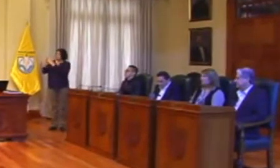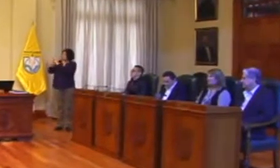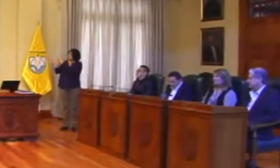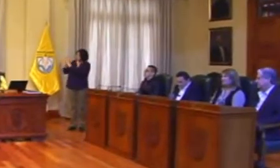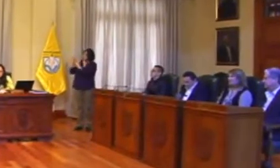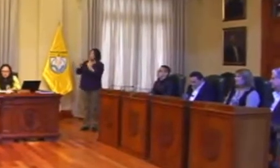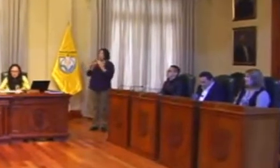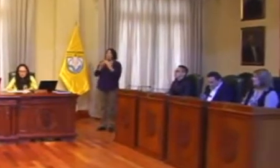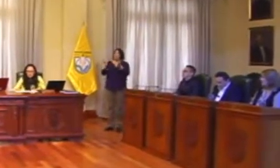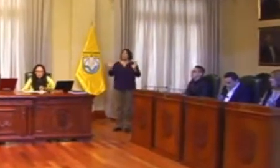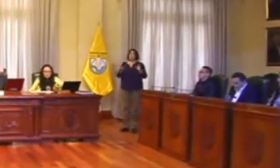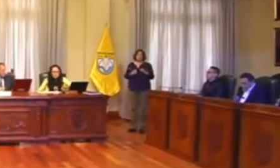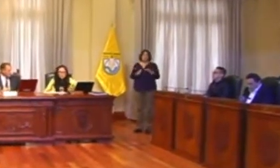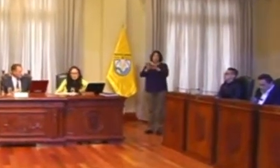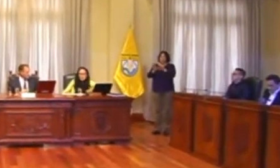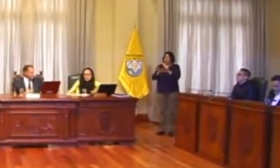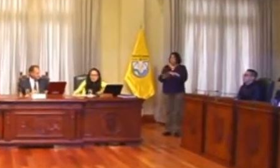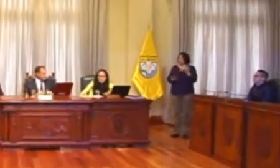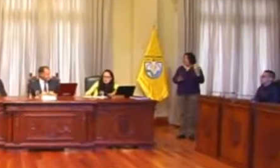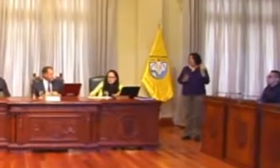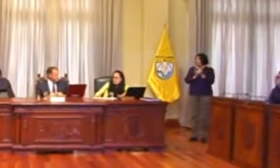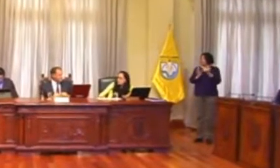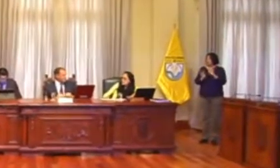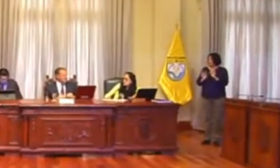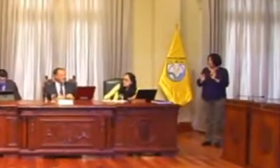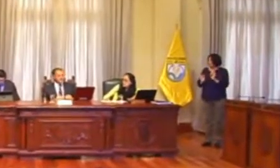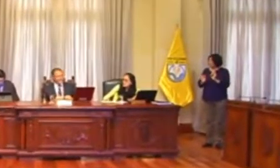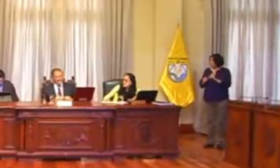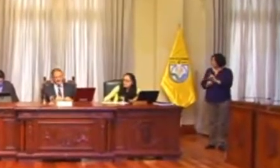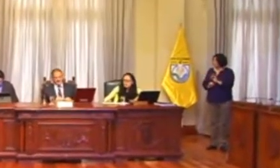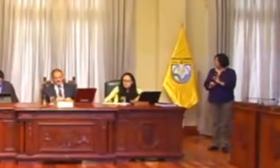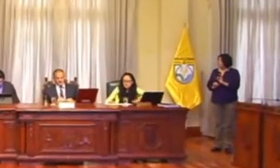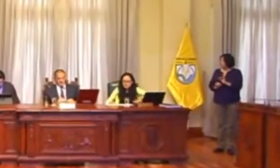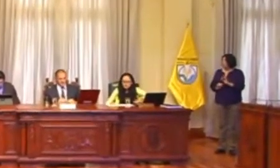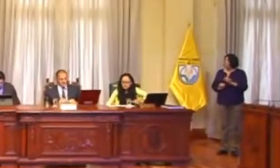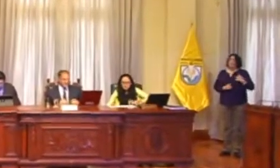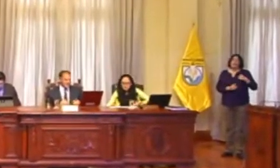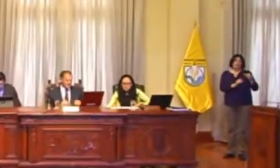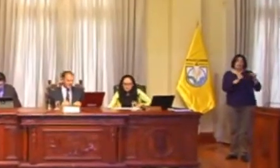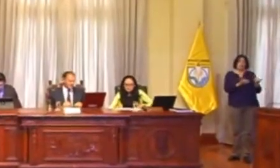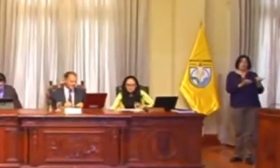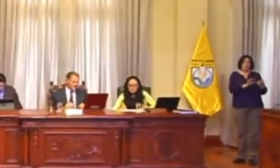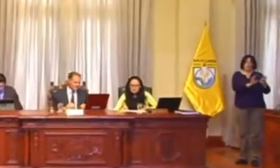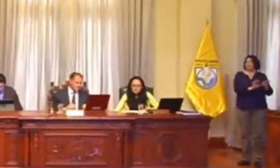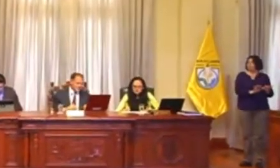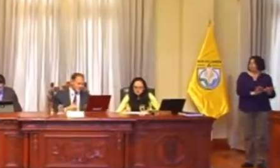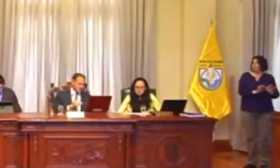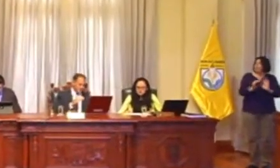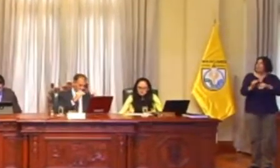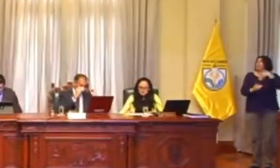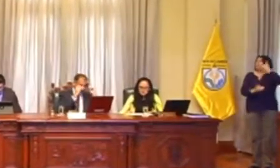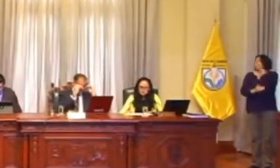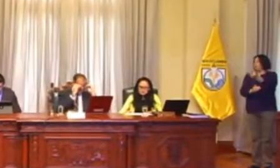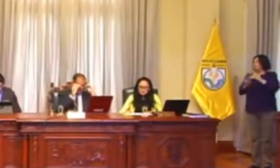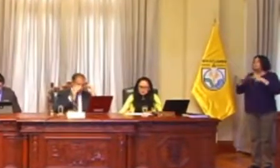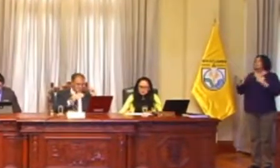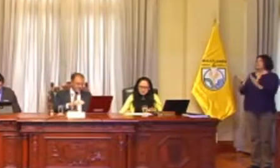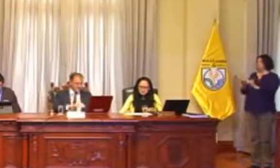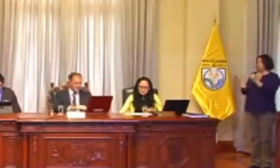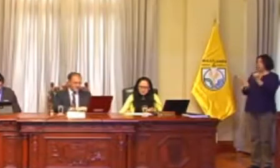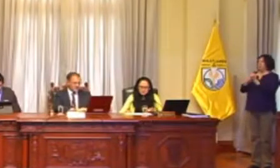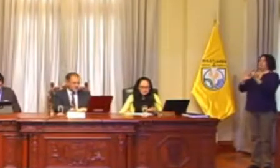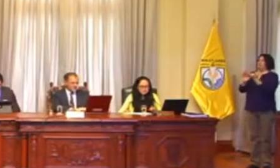instalada la sesión. No tenemos actas por aprobar, ¿verdad? Se están transcribiendo recién. Se están transcribiendo, entonces van a quedar para la próxima sesión.